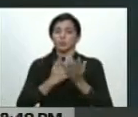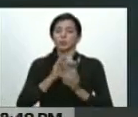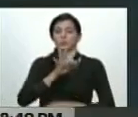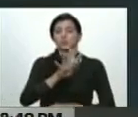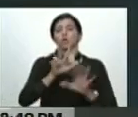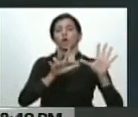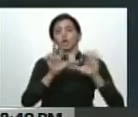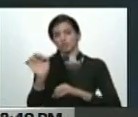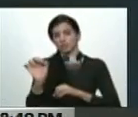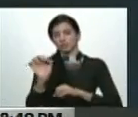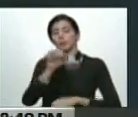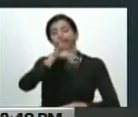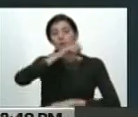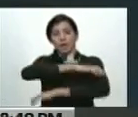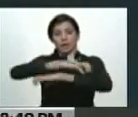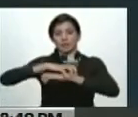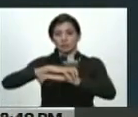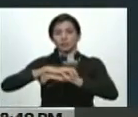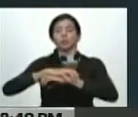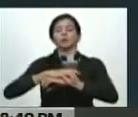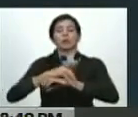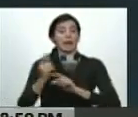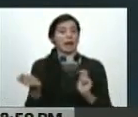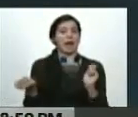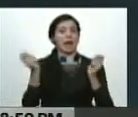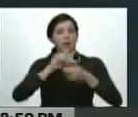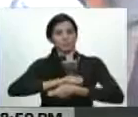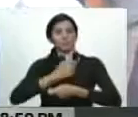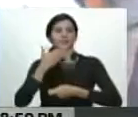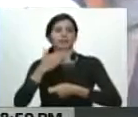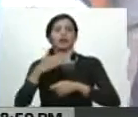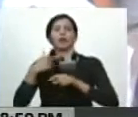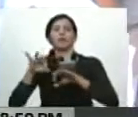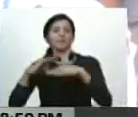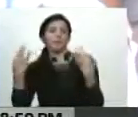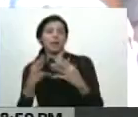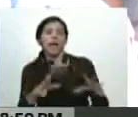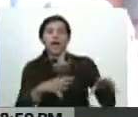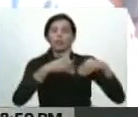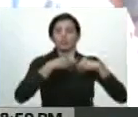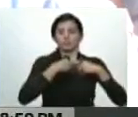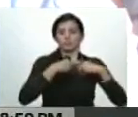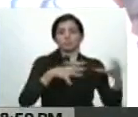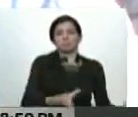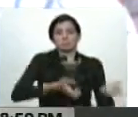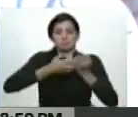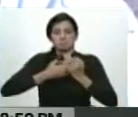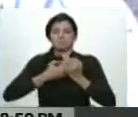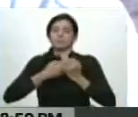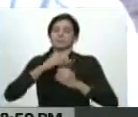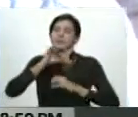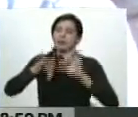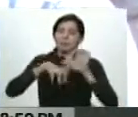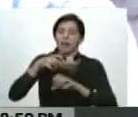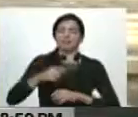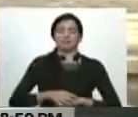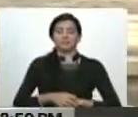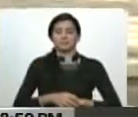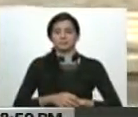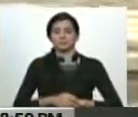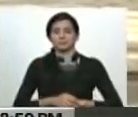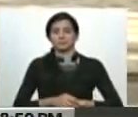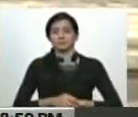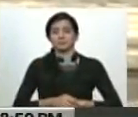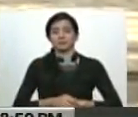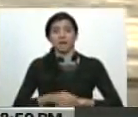5.480 perros y gatos que han cambiado su vida a través de la adopción. Está dando un trato a quien se lo merece, que es el animal.